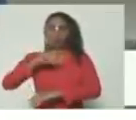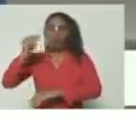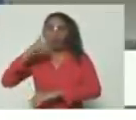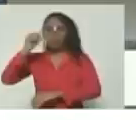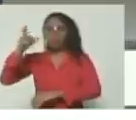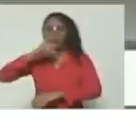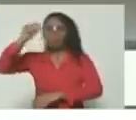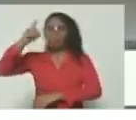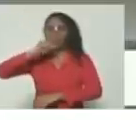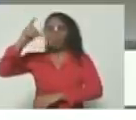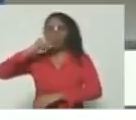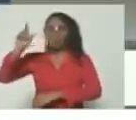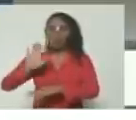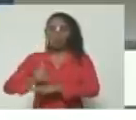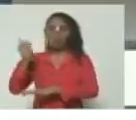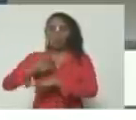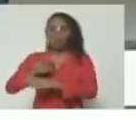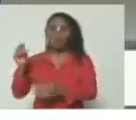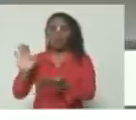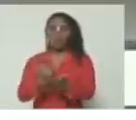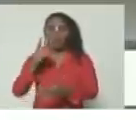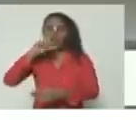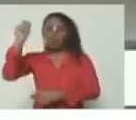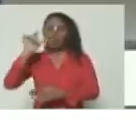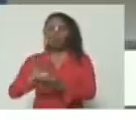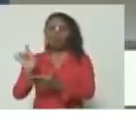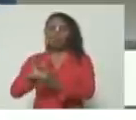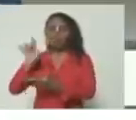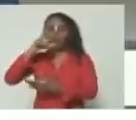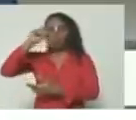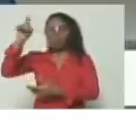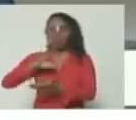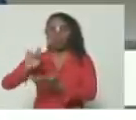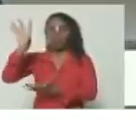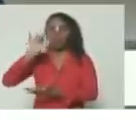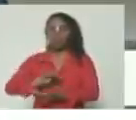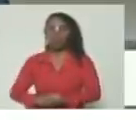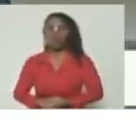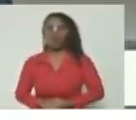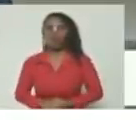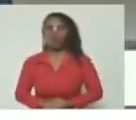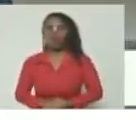todo es culpa de Maduro, hay que tumbar a Maduro, hay que tumbar a Maduro, fuera Maduro, fuera Maduro, fuera Maduro.